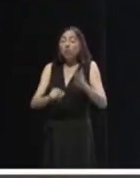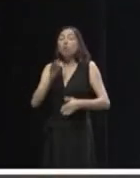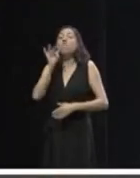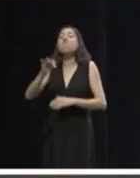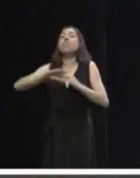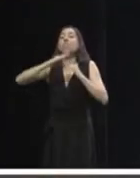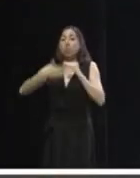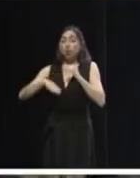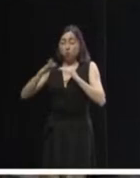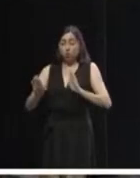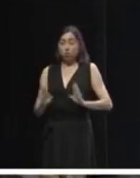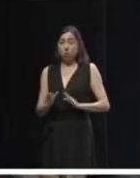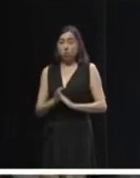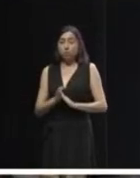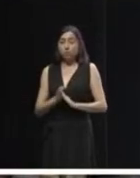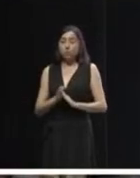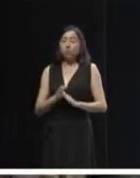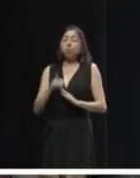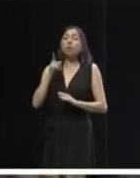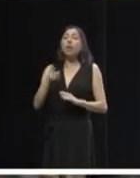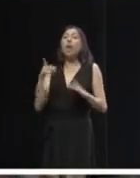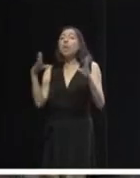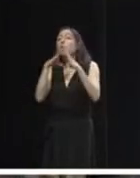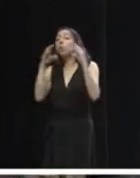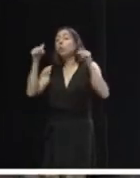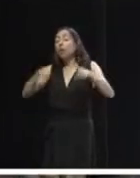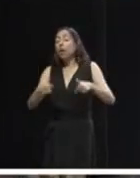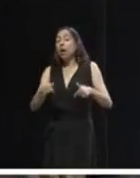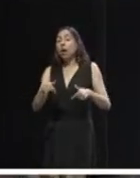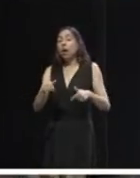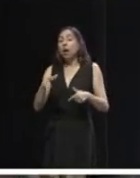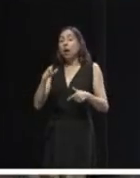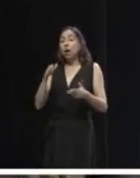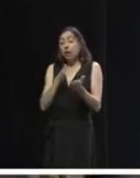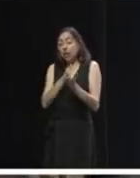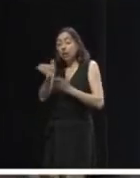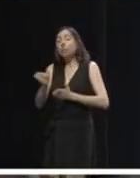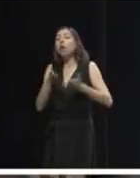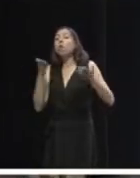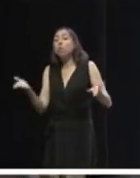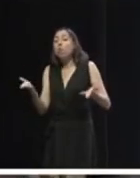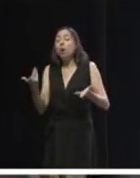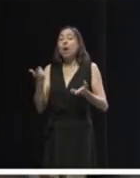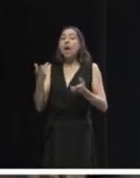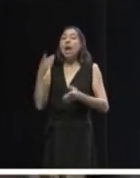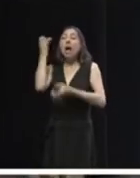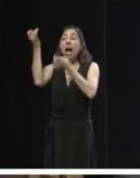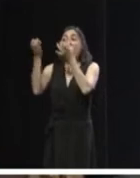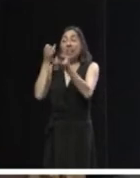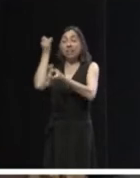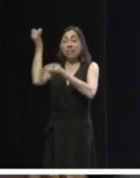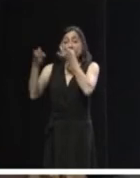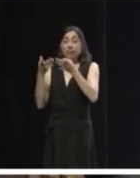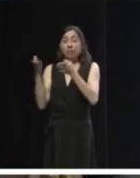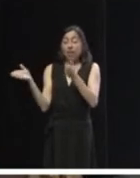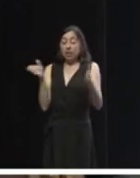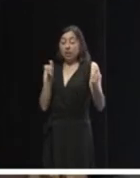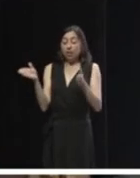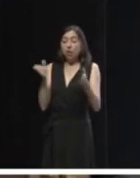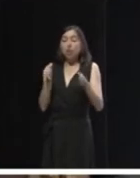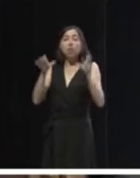Andalucía por tener las actividades estacionales como antes de la reforma